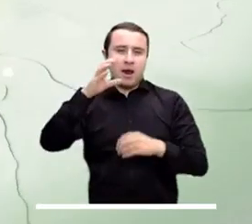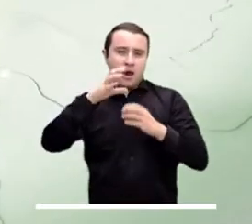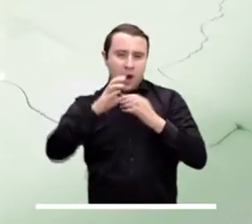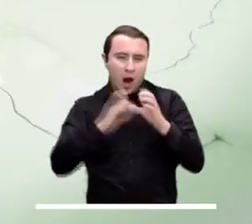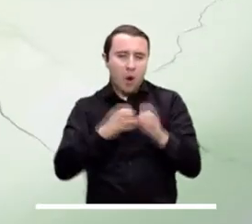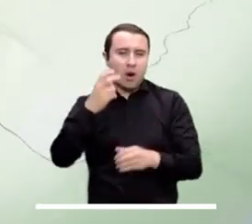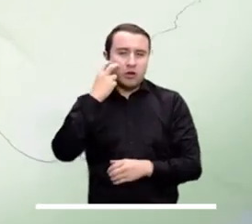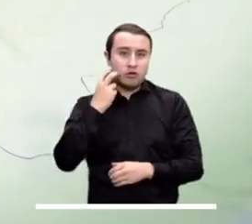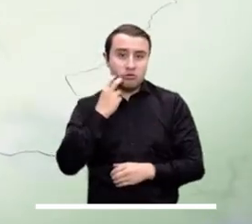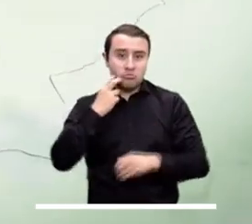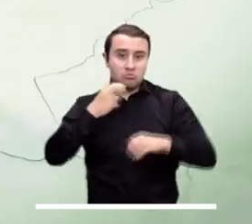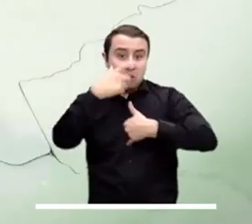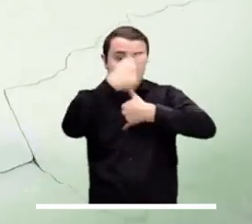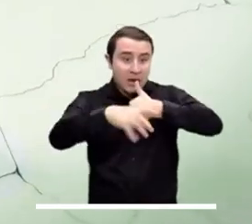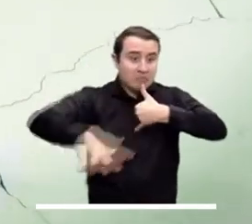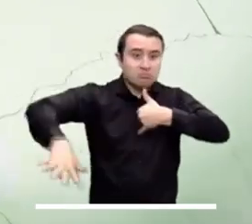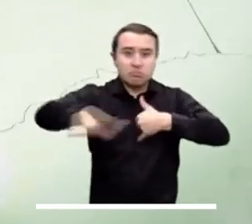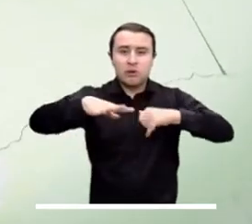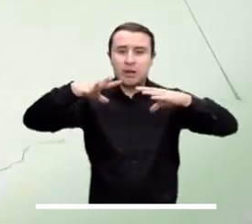en el Pacífico.